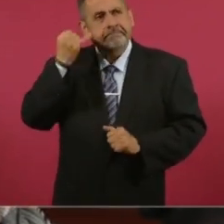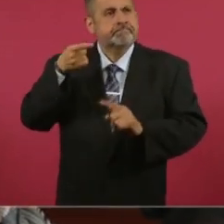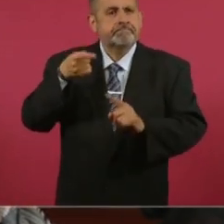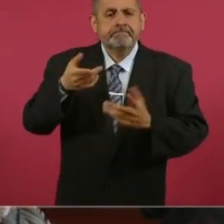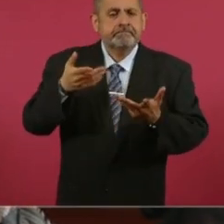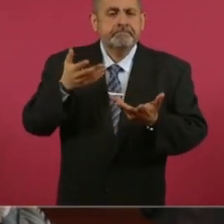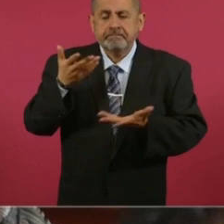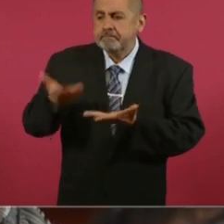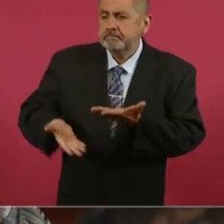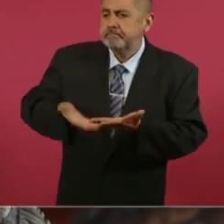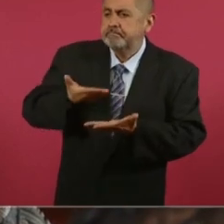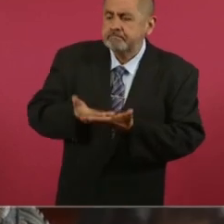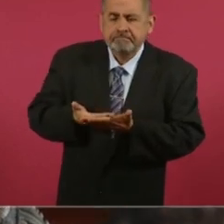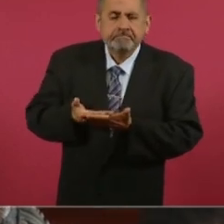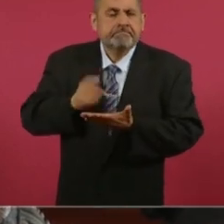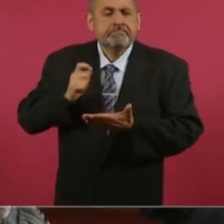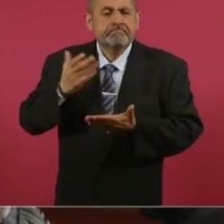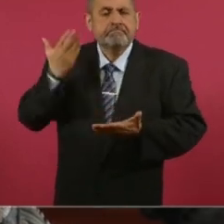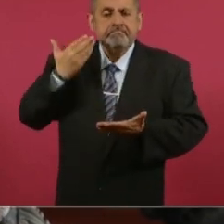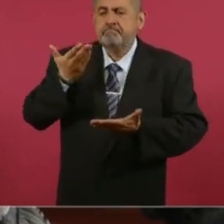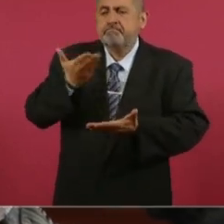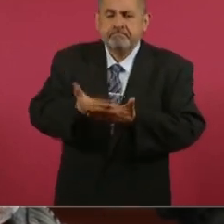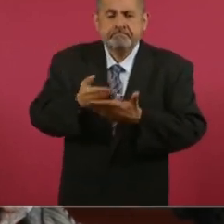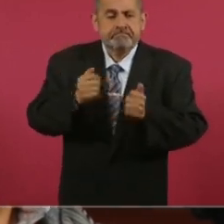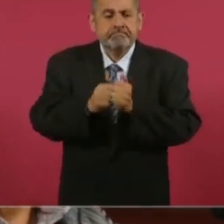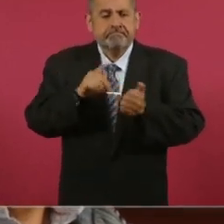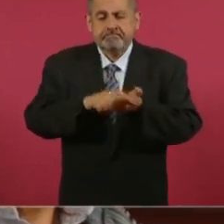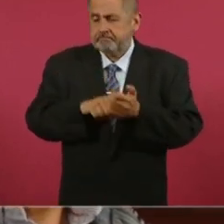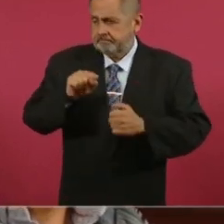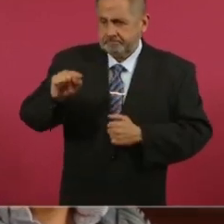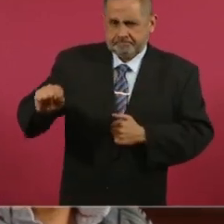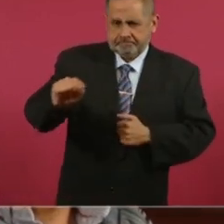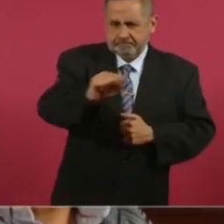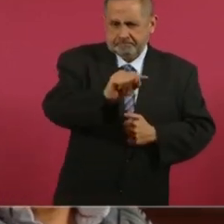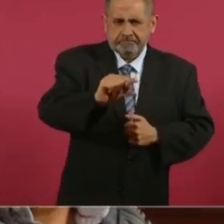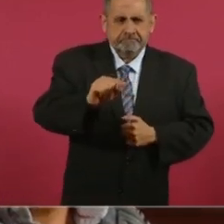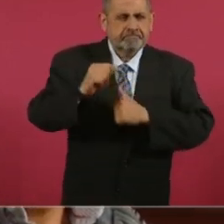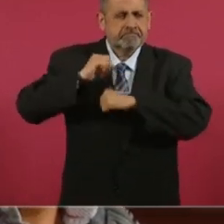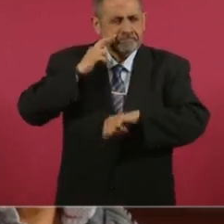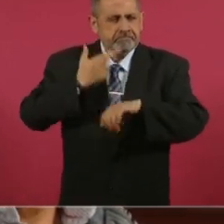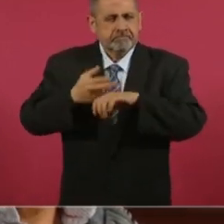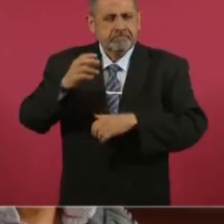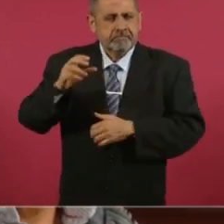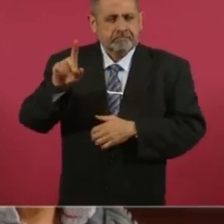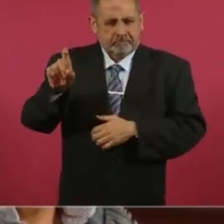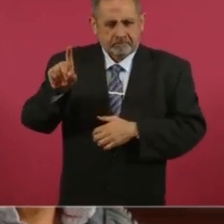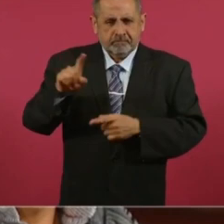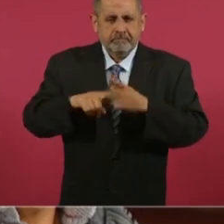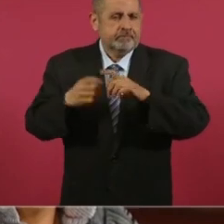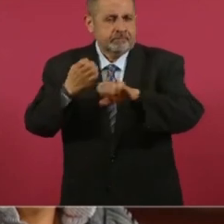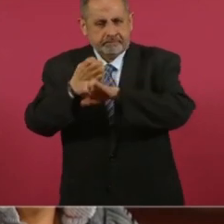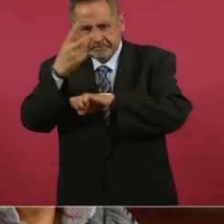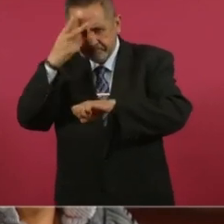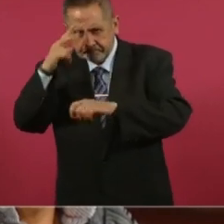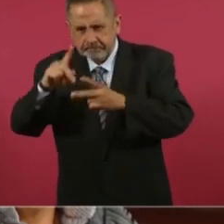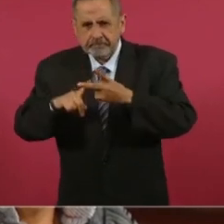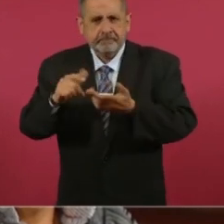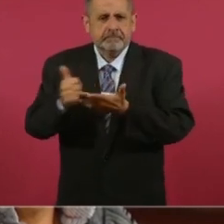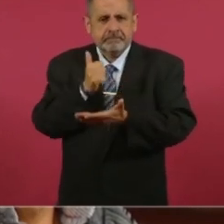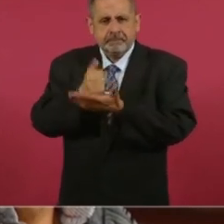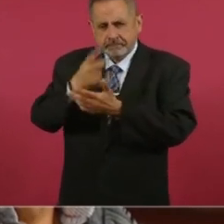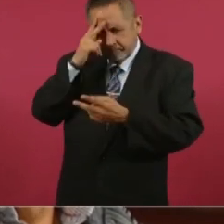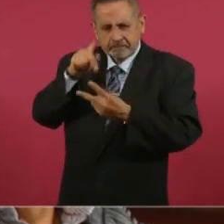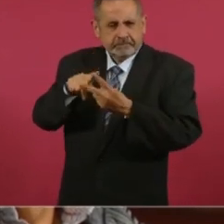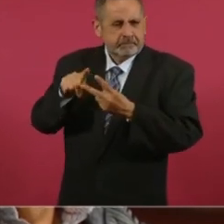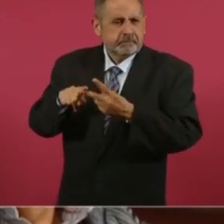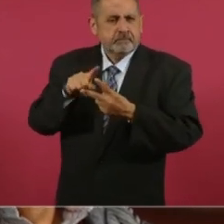sentido, hay propuestas que ya se hicieron por parte de los organismos del agua, tanto del Estado de México como de la Ciudad de